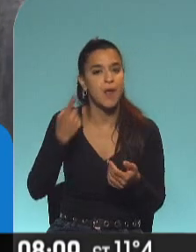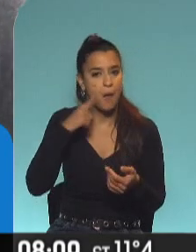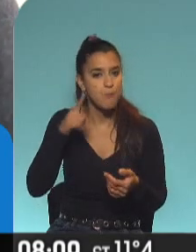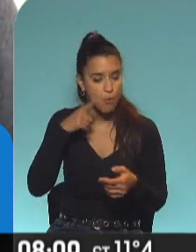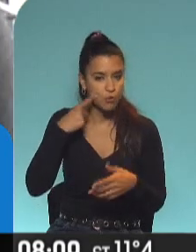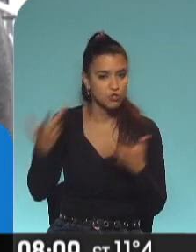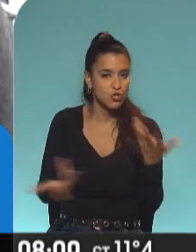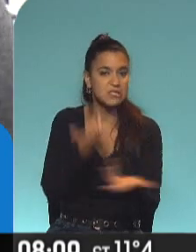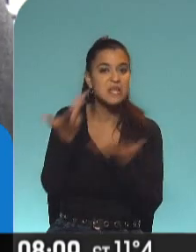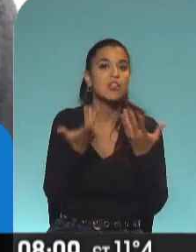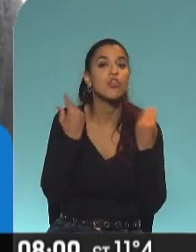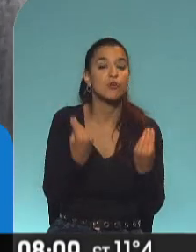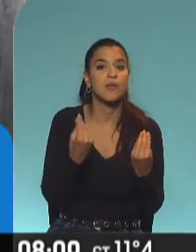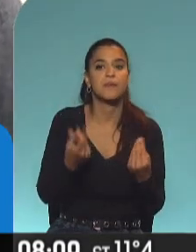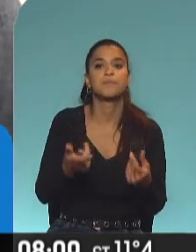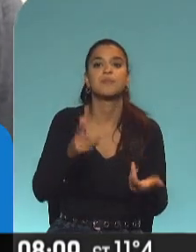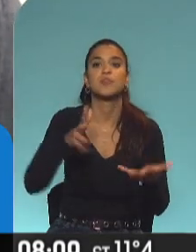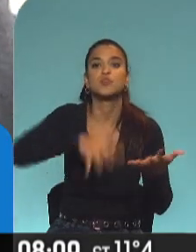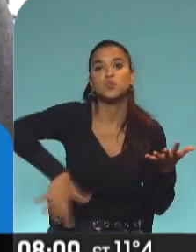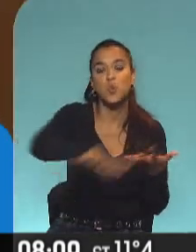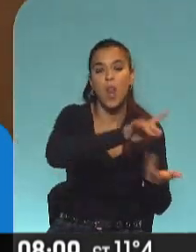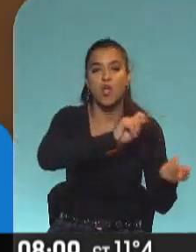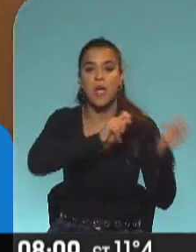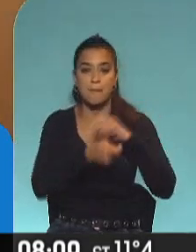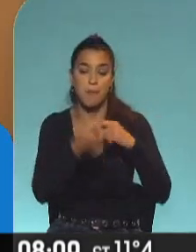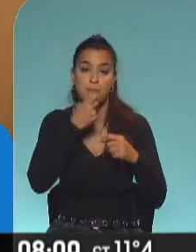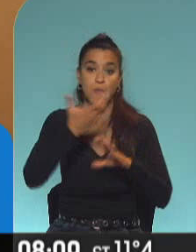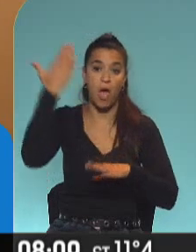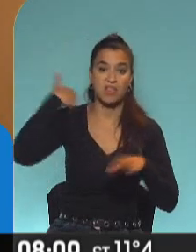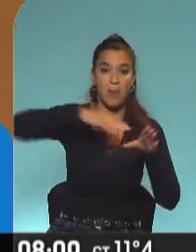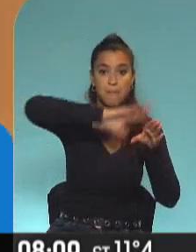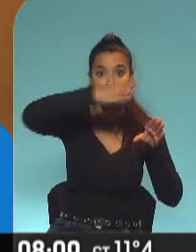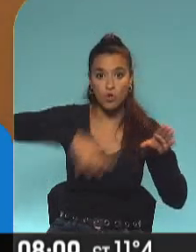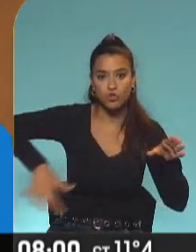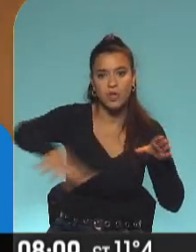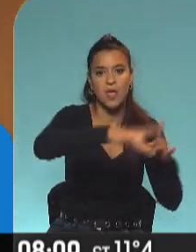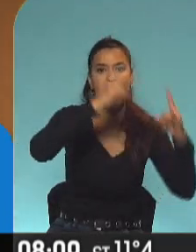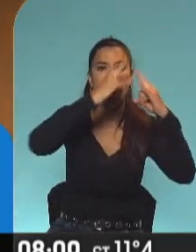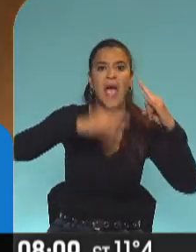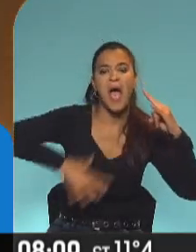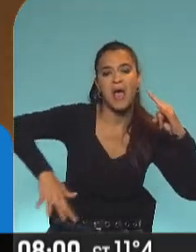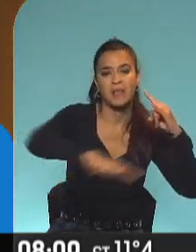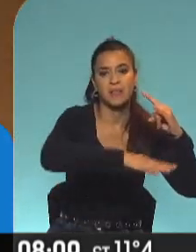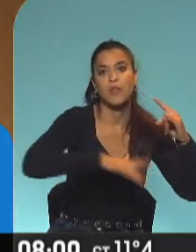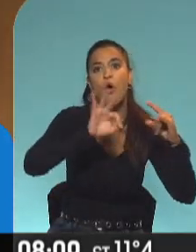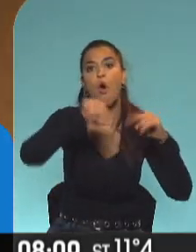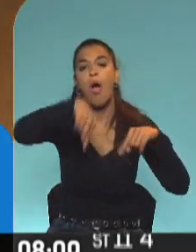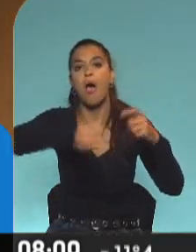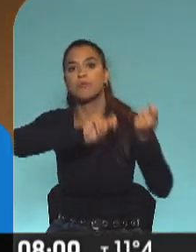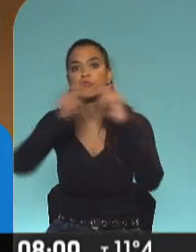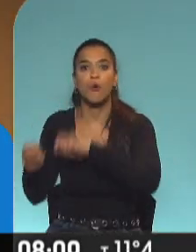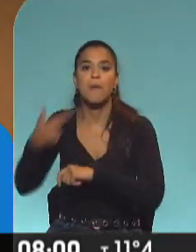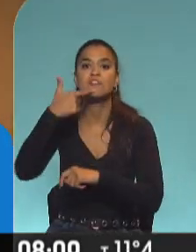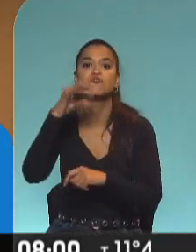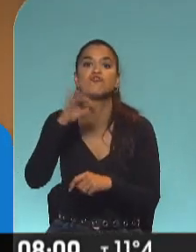estos incendios tiene que ver con cambiarle el uso del suelo. Es decir, donde había un monte, después hay un country, donde había un monte se planta soja. Nosotros